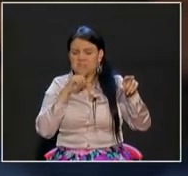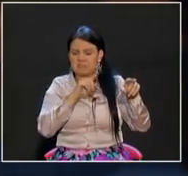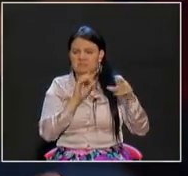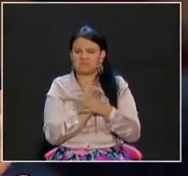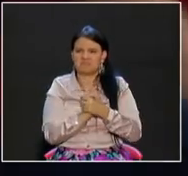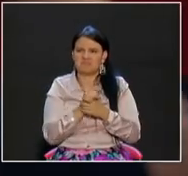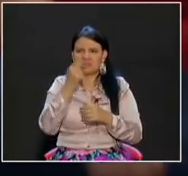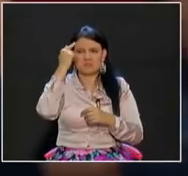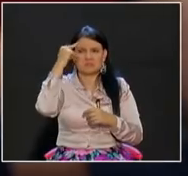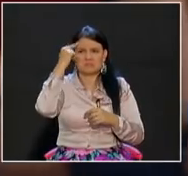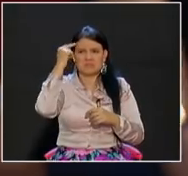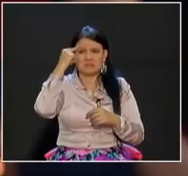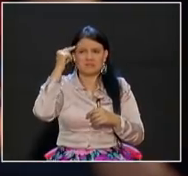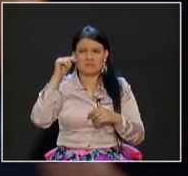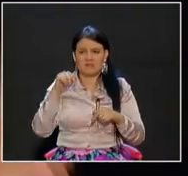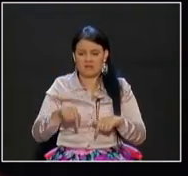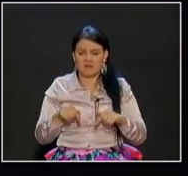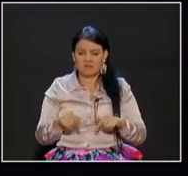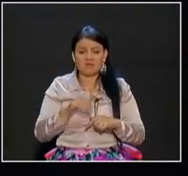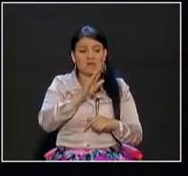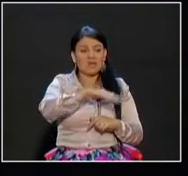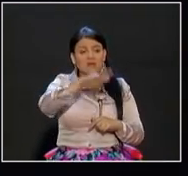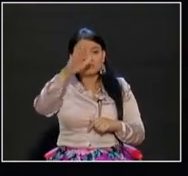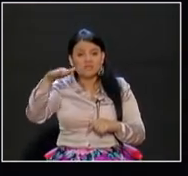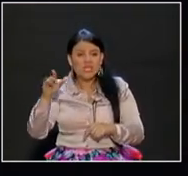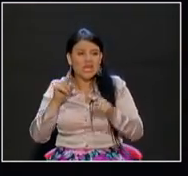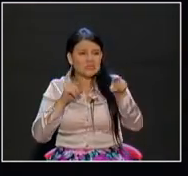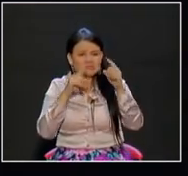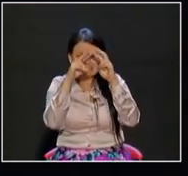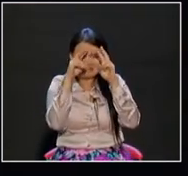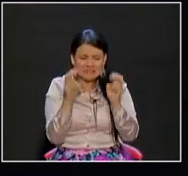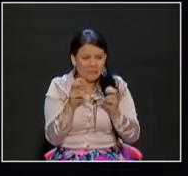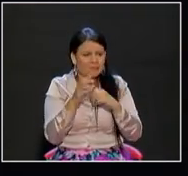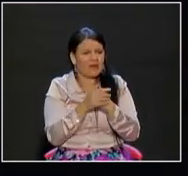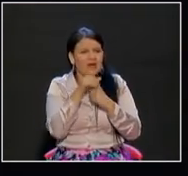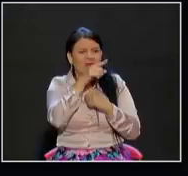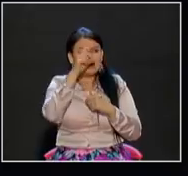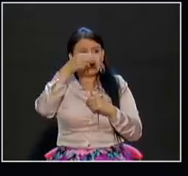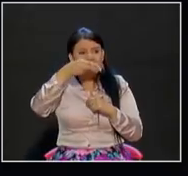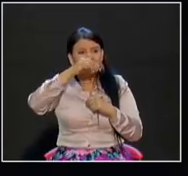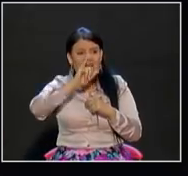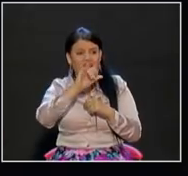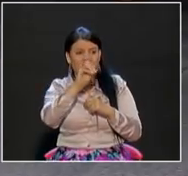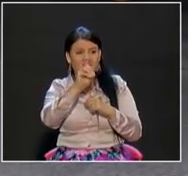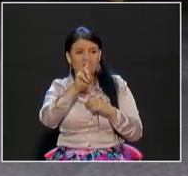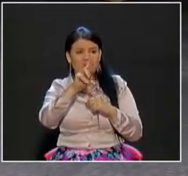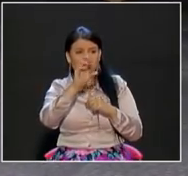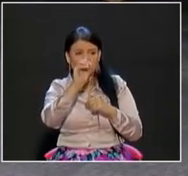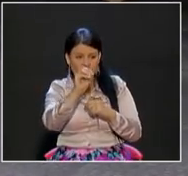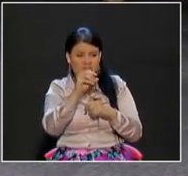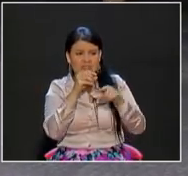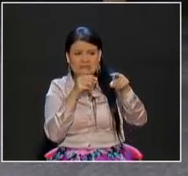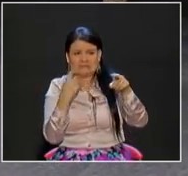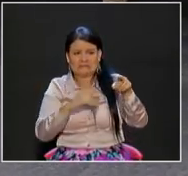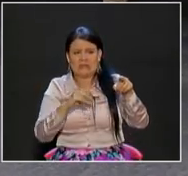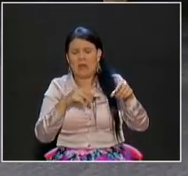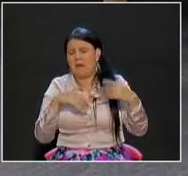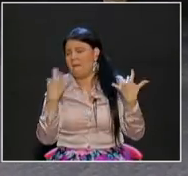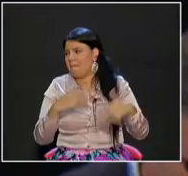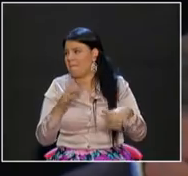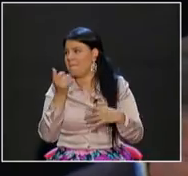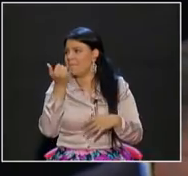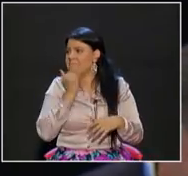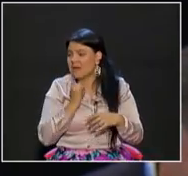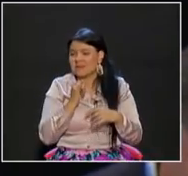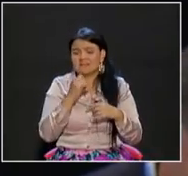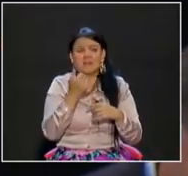camerino en el tema del ritual creo que cometieron el error al mezclar la obra física con el tema